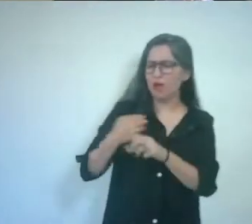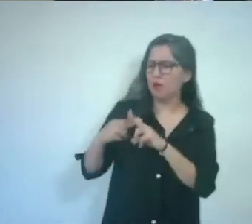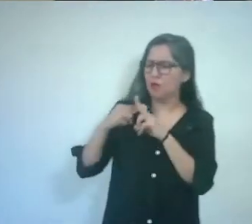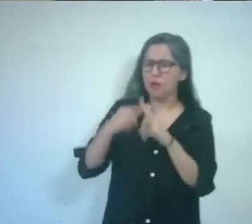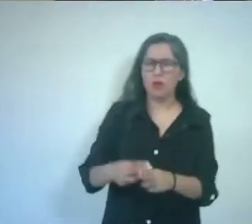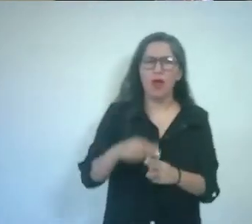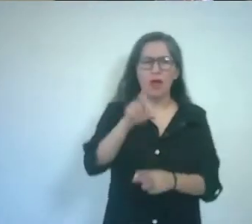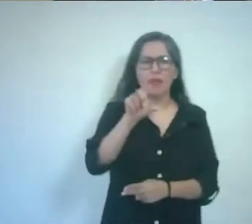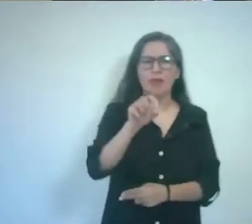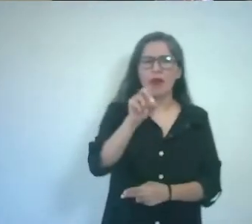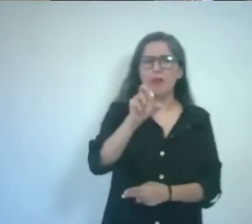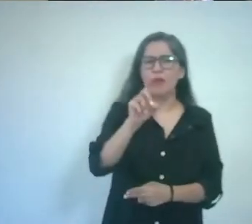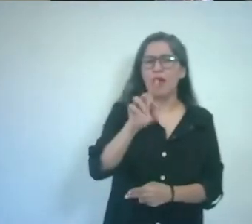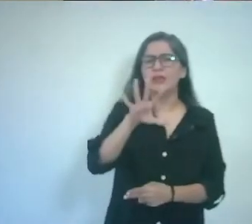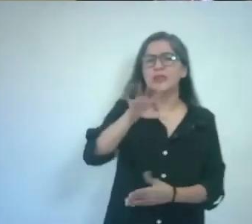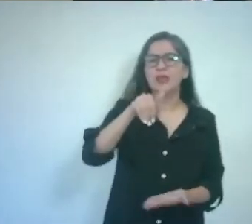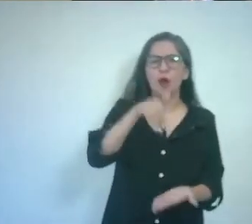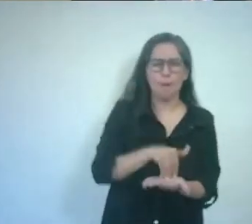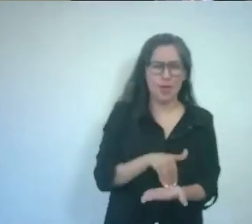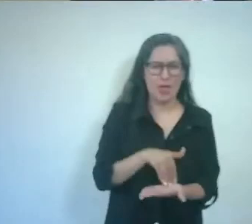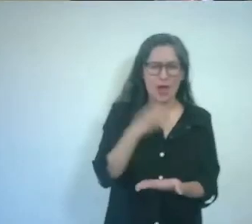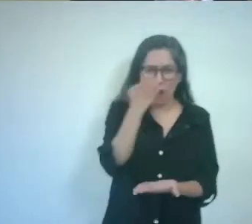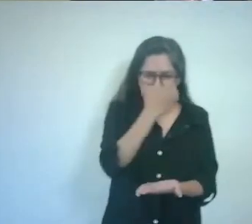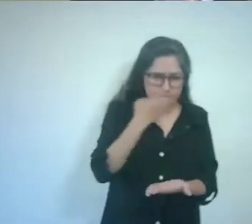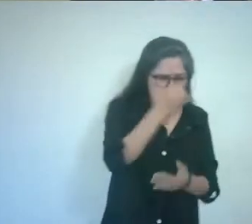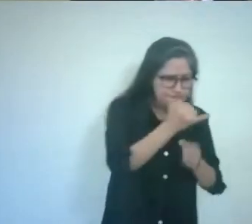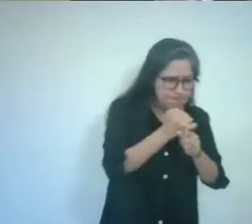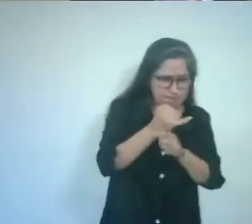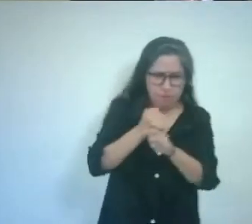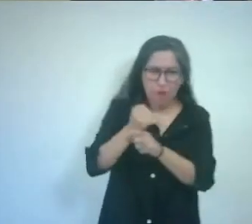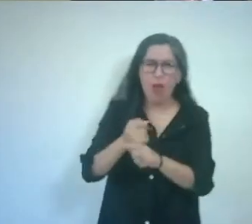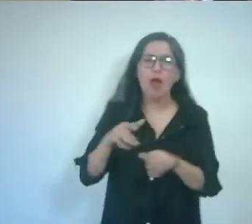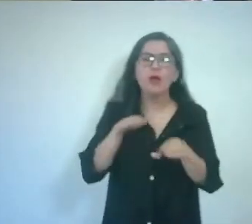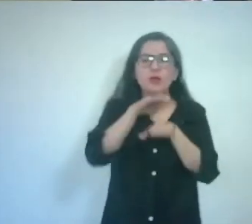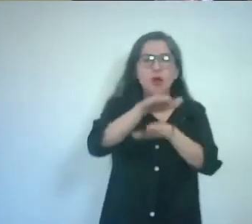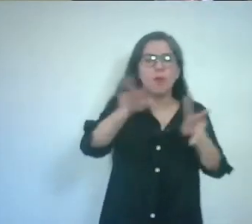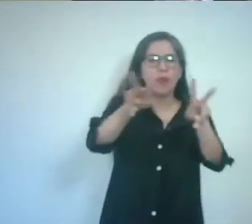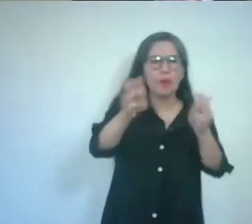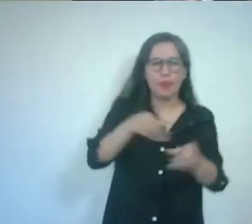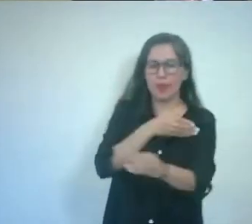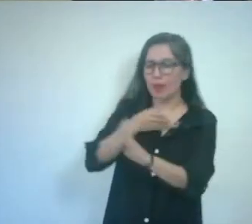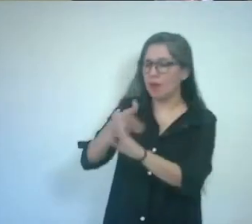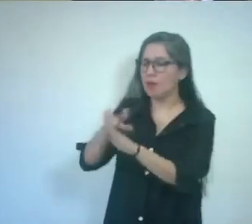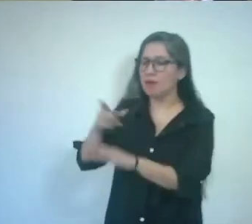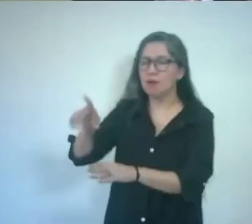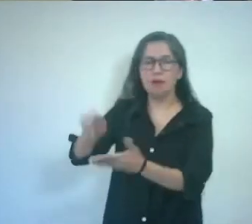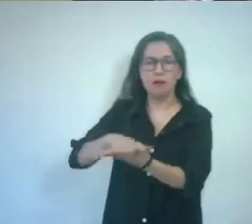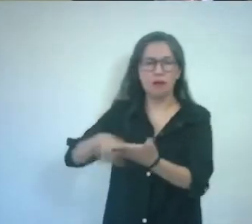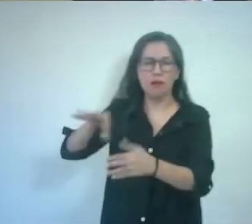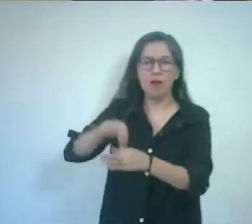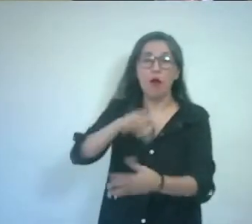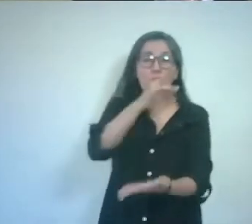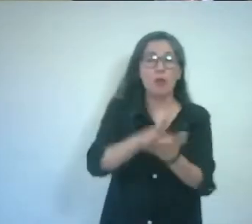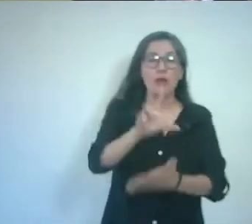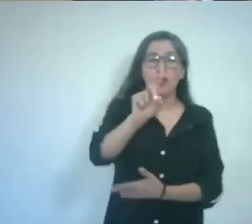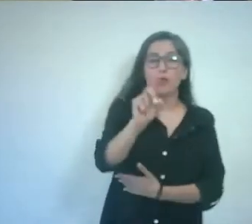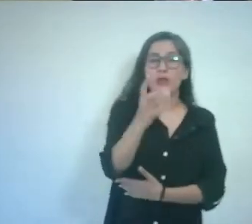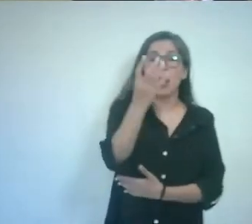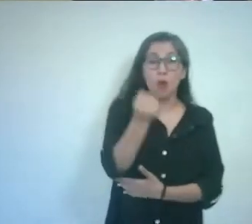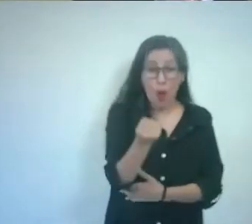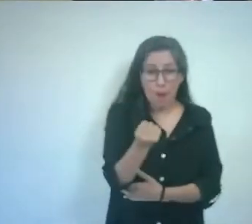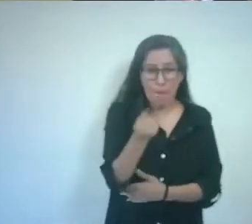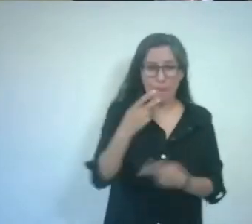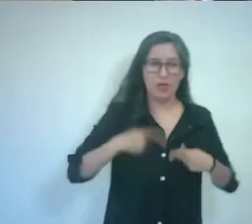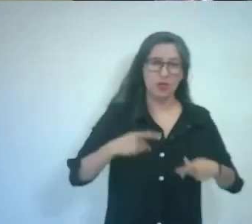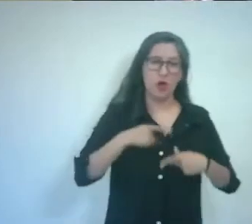de 35.000 averiguaciones en materia de delitos electorales y en esos 12 años solo 39 personas han sido sentenciadas.